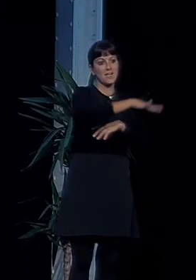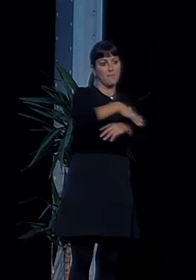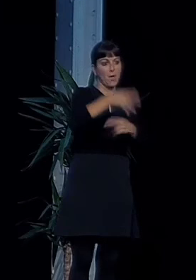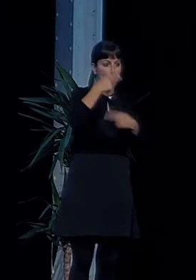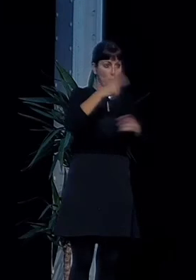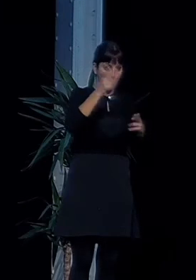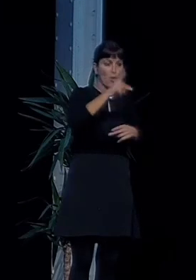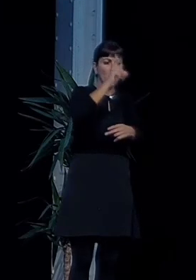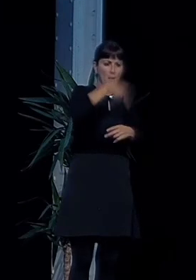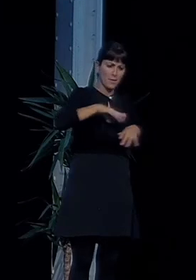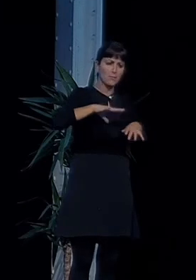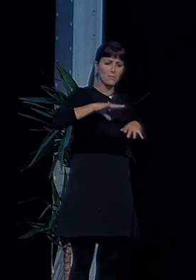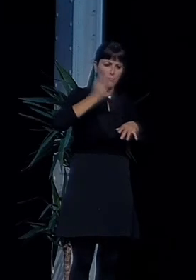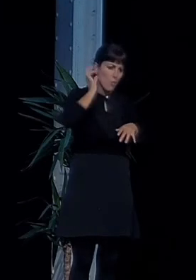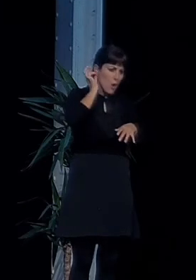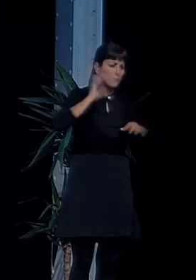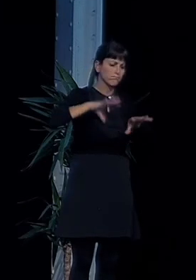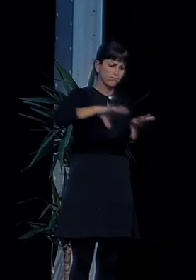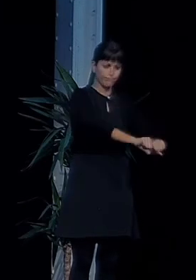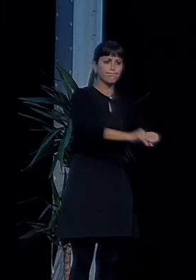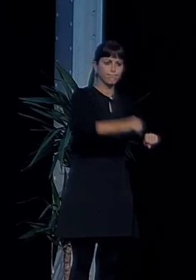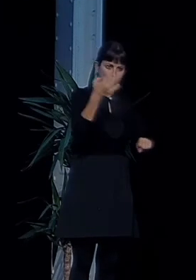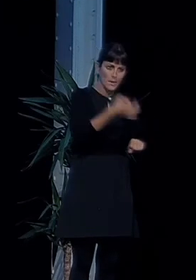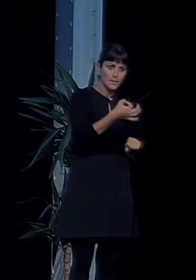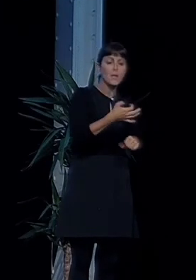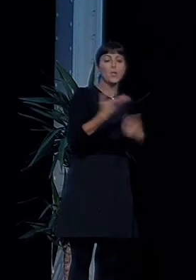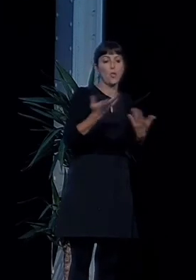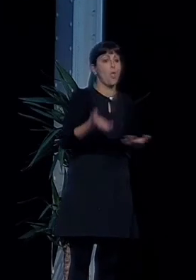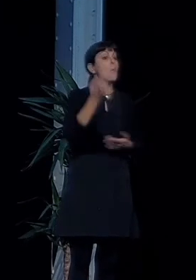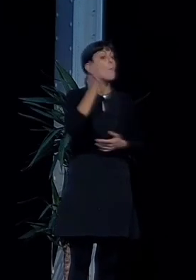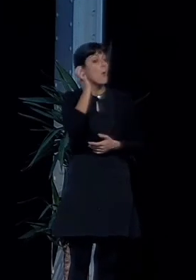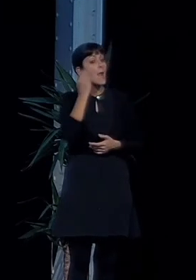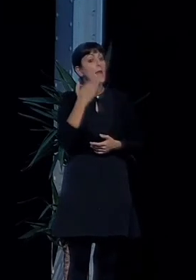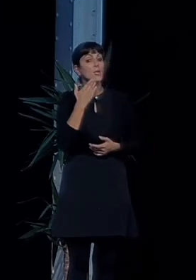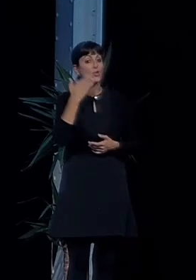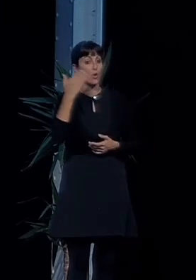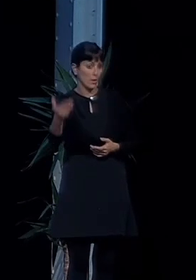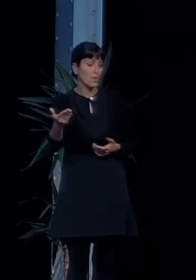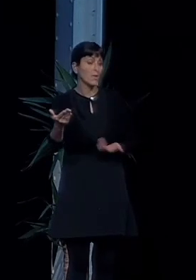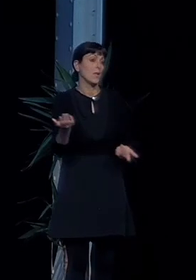mujeres, entonces cuando una mujer solicita